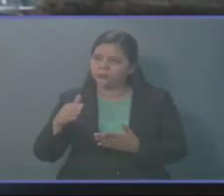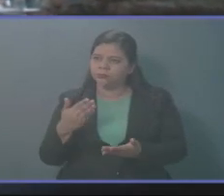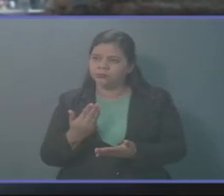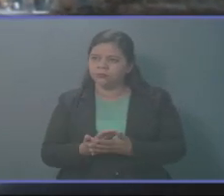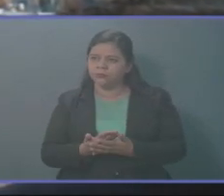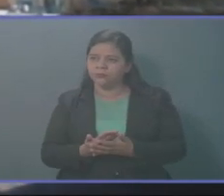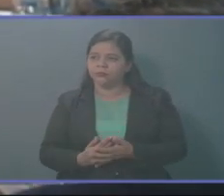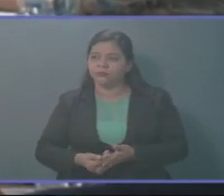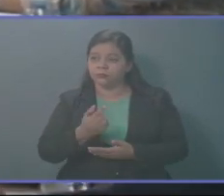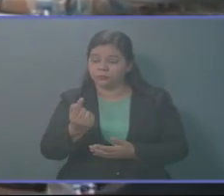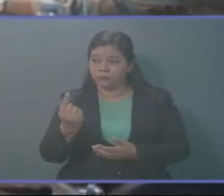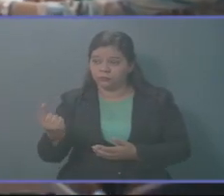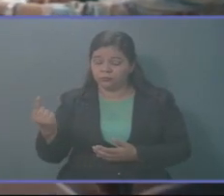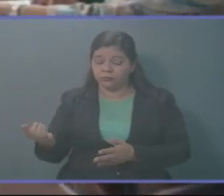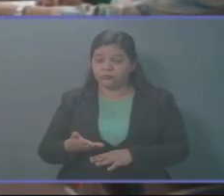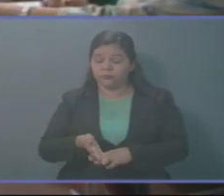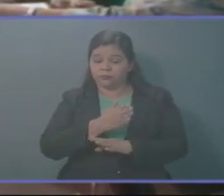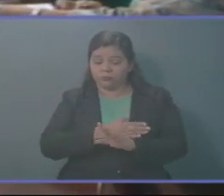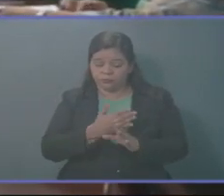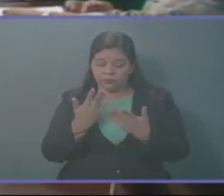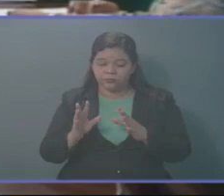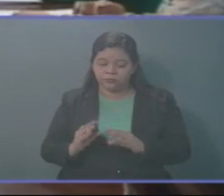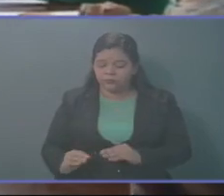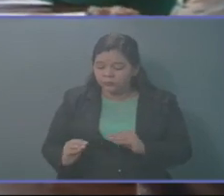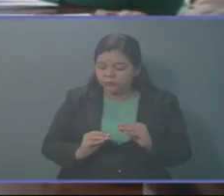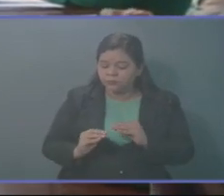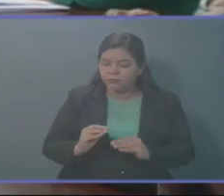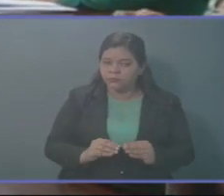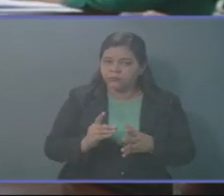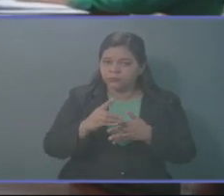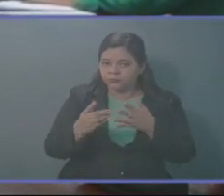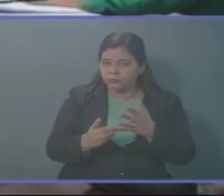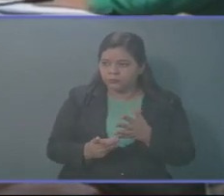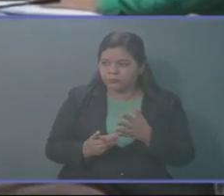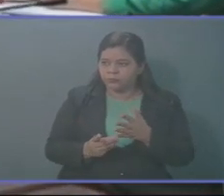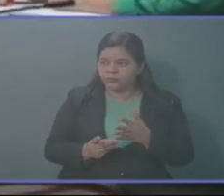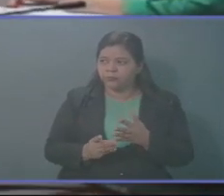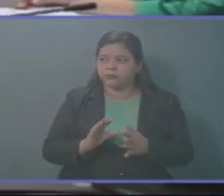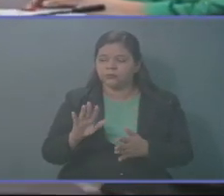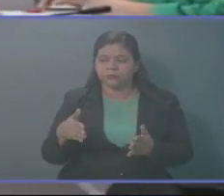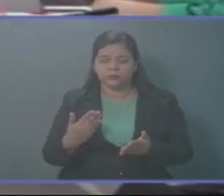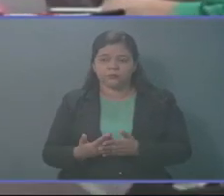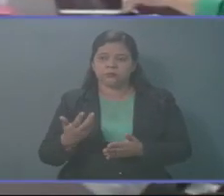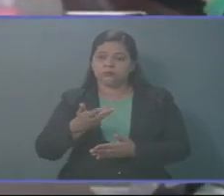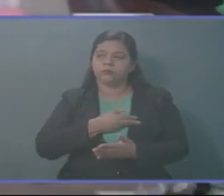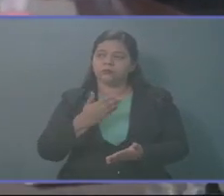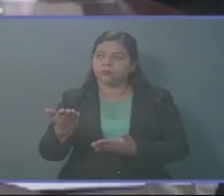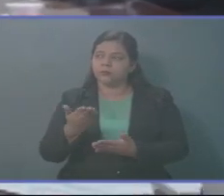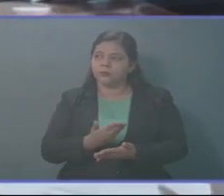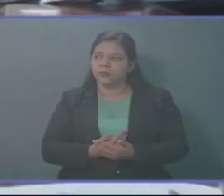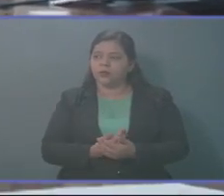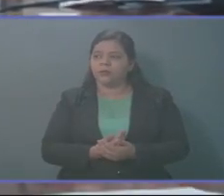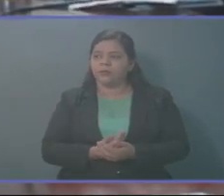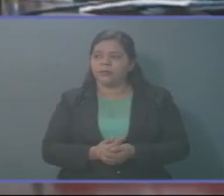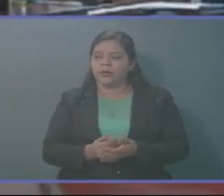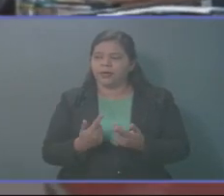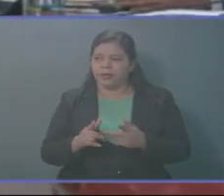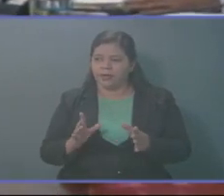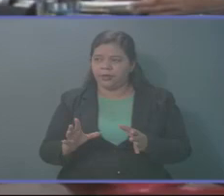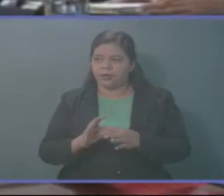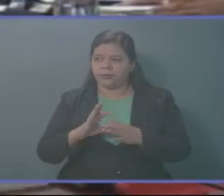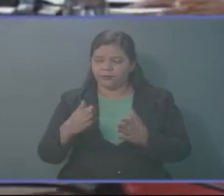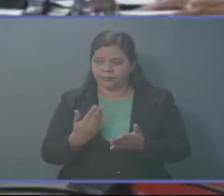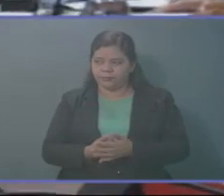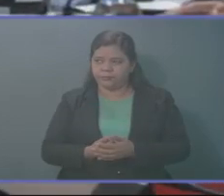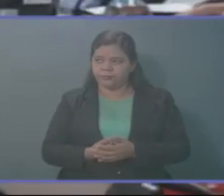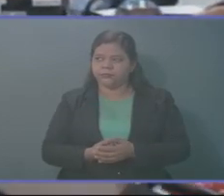incluso con gente que estuvo en la elaboración de este decreto, y esas propuestas que se han dado ahorita van en